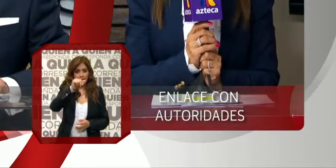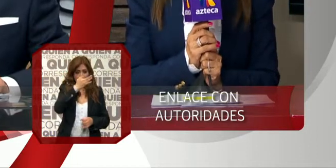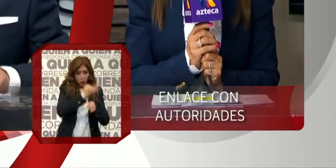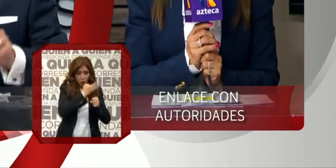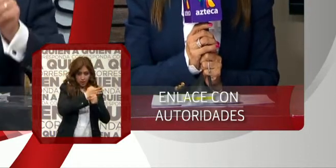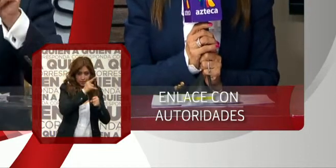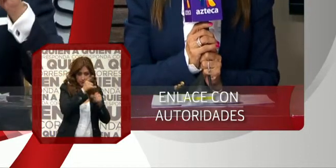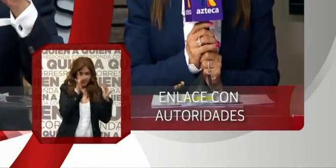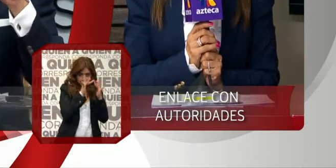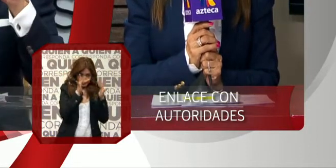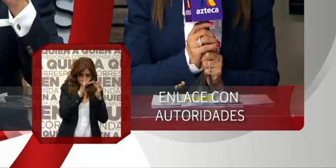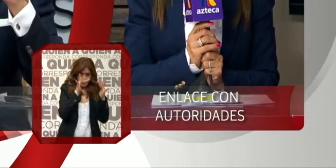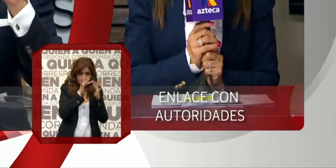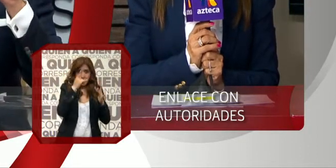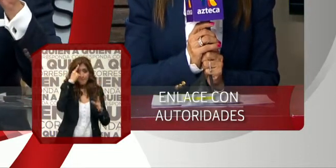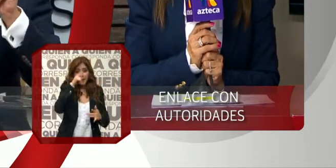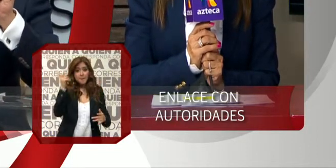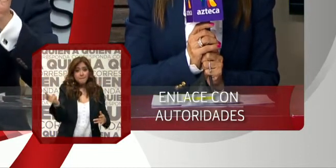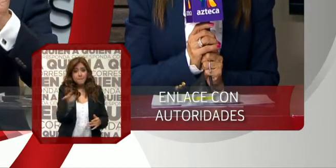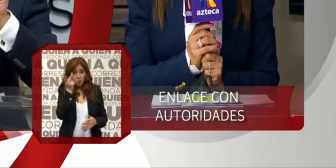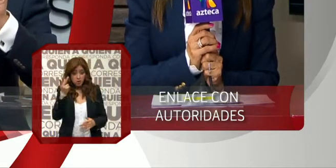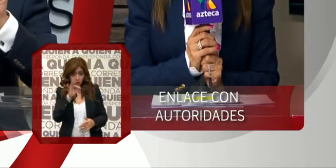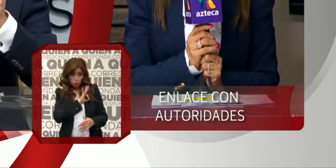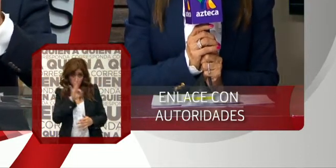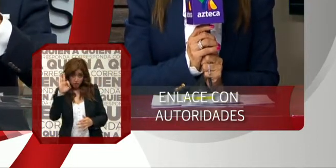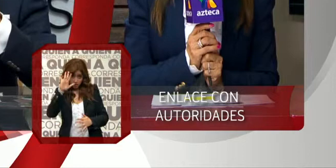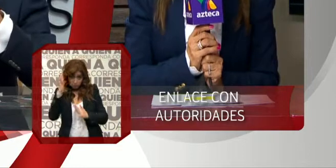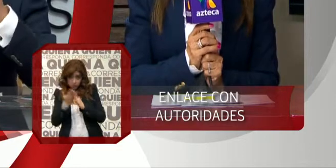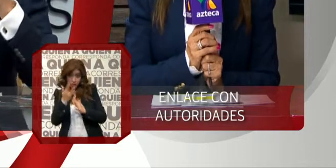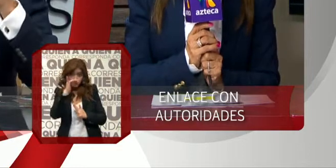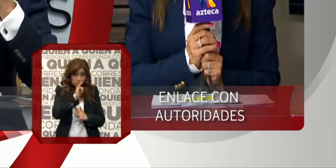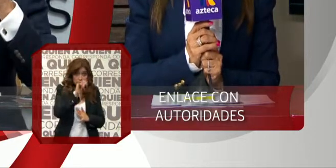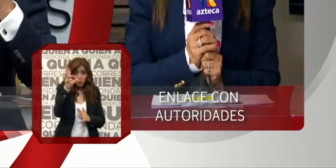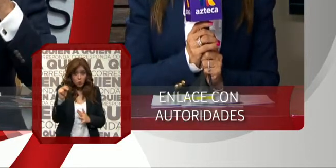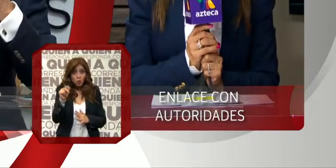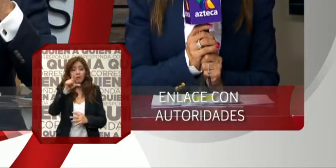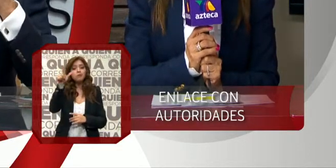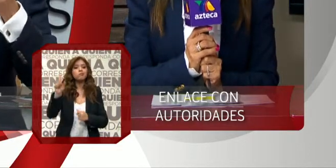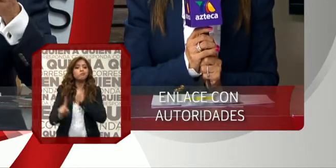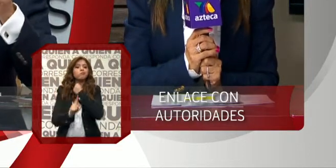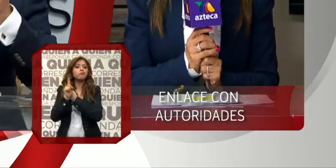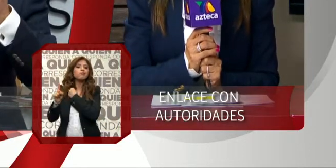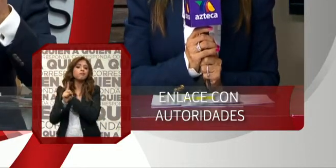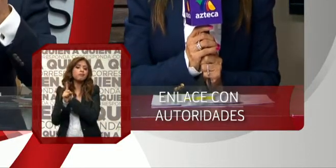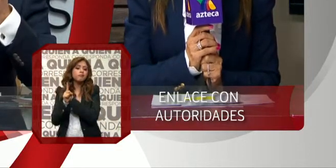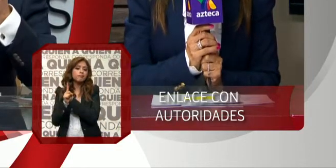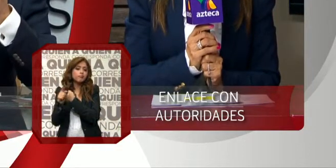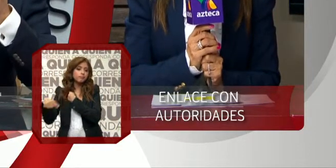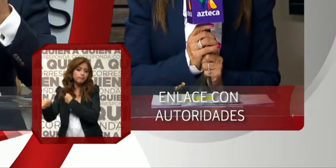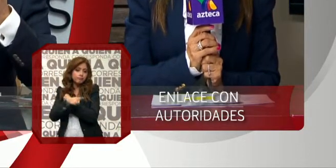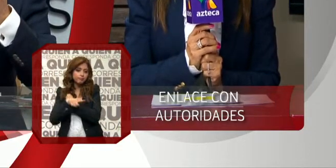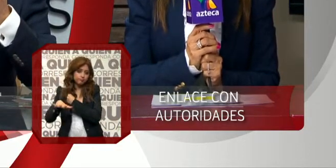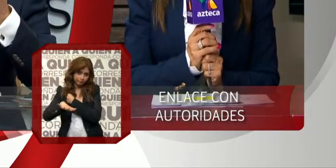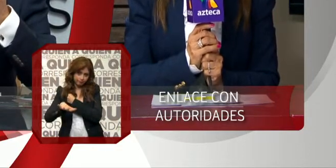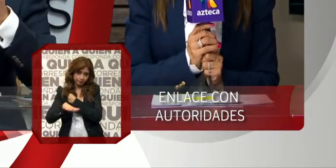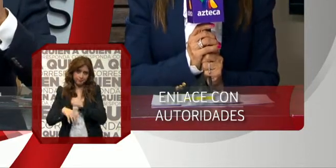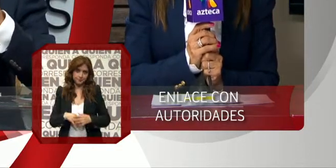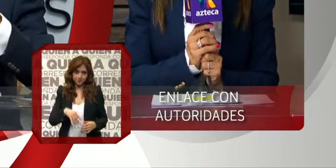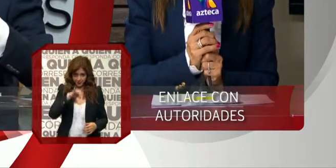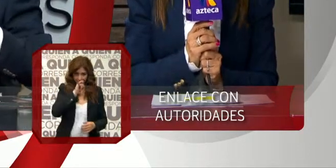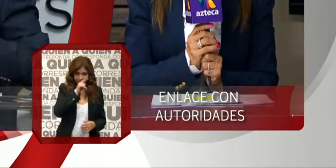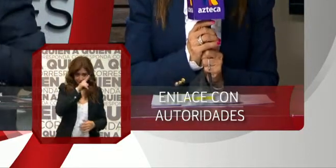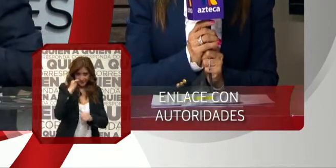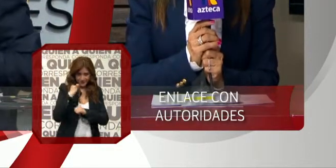Sí, señor. Para preguntar si está dividido o no está dividido, porque si no, es un conflicto que va distinta a la bronca que tenemos ahí. Claro que sí, ¿sí? Por